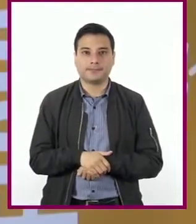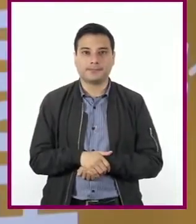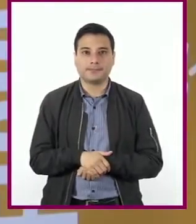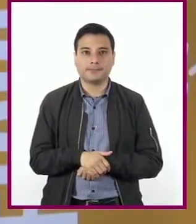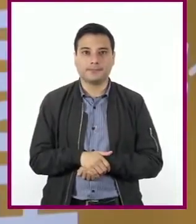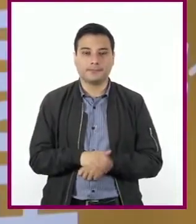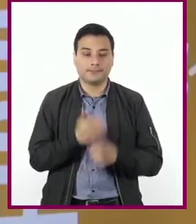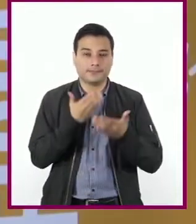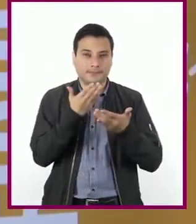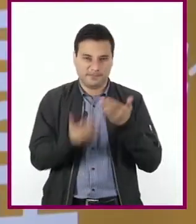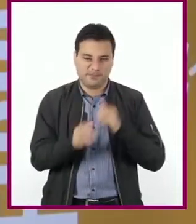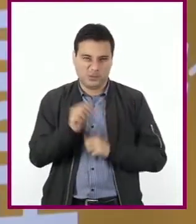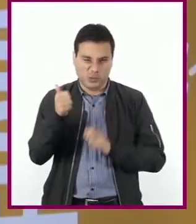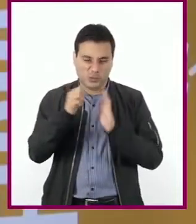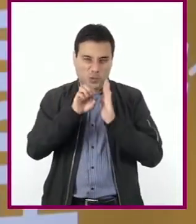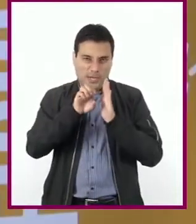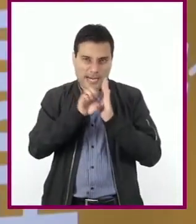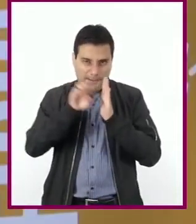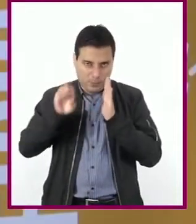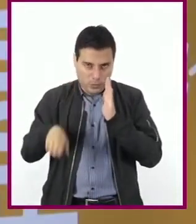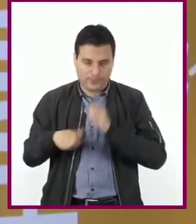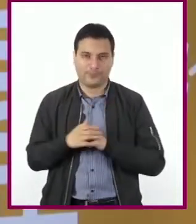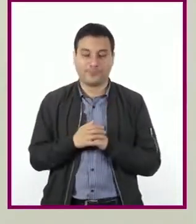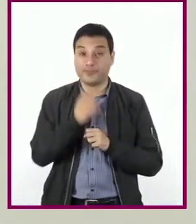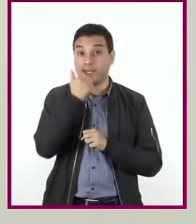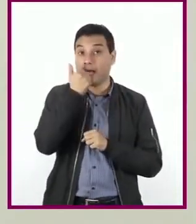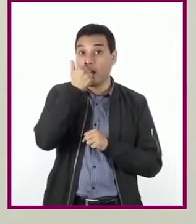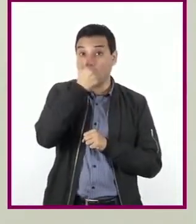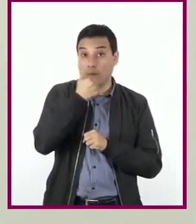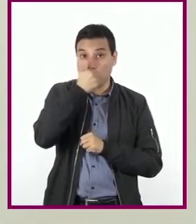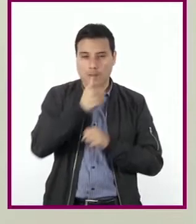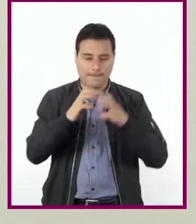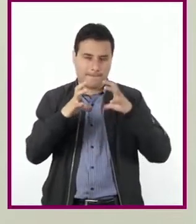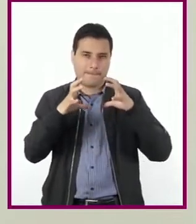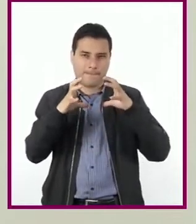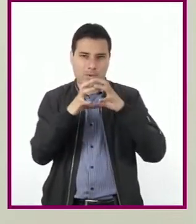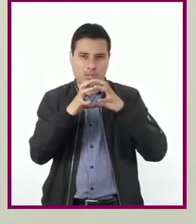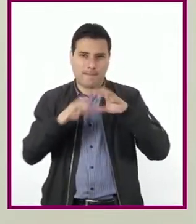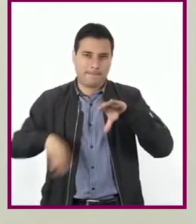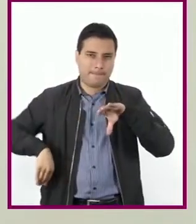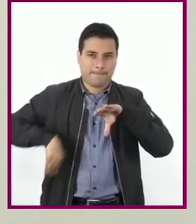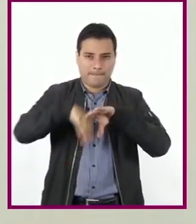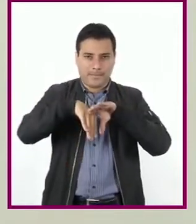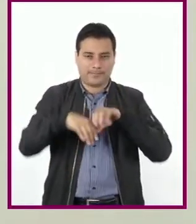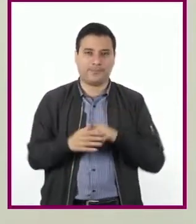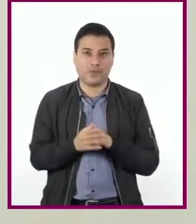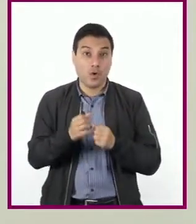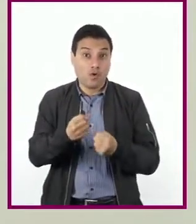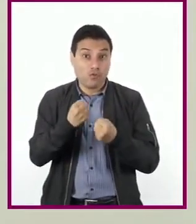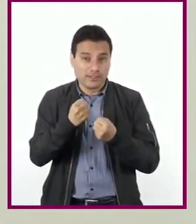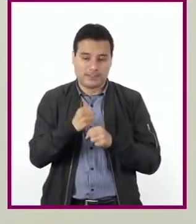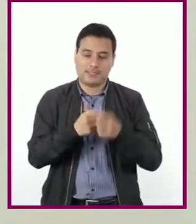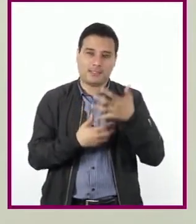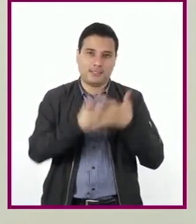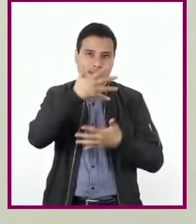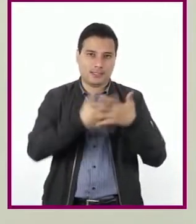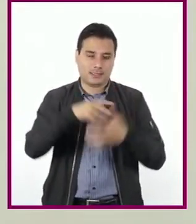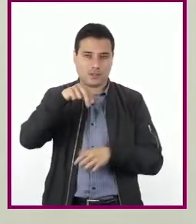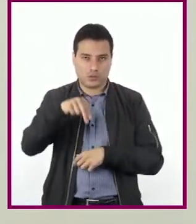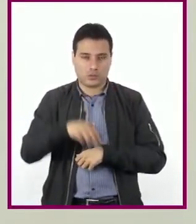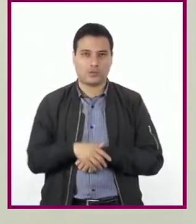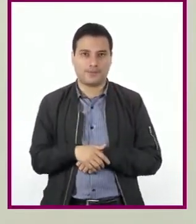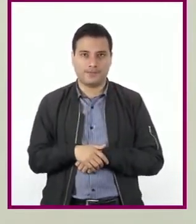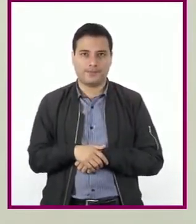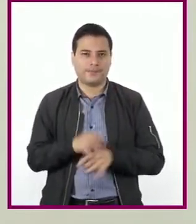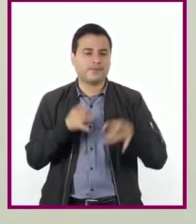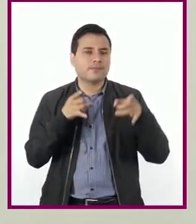Vamos a poner otro ejemplo. Un alumno patea una pelota con una magnitud de 15 newtons,